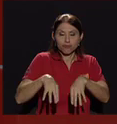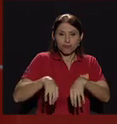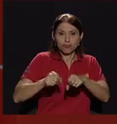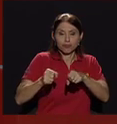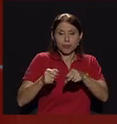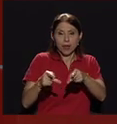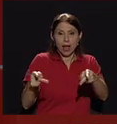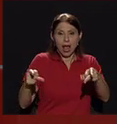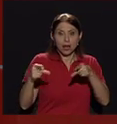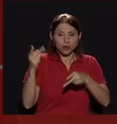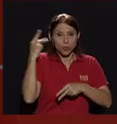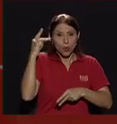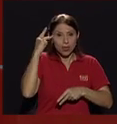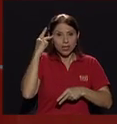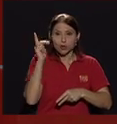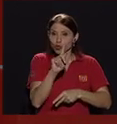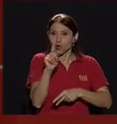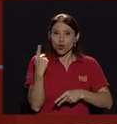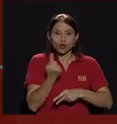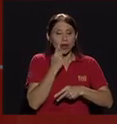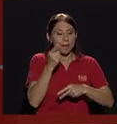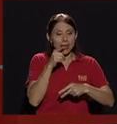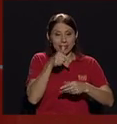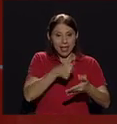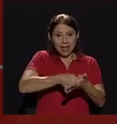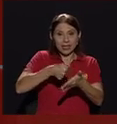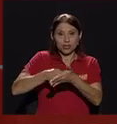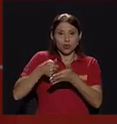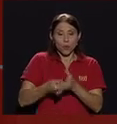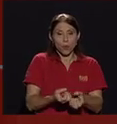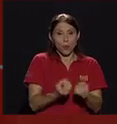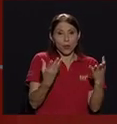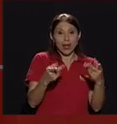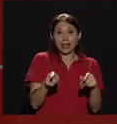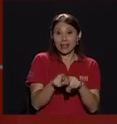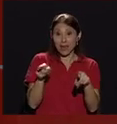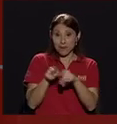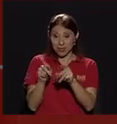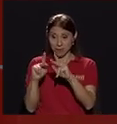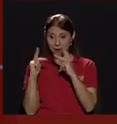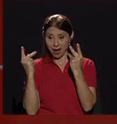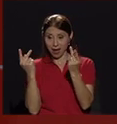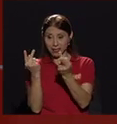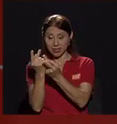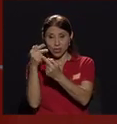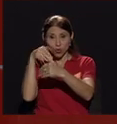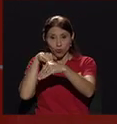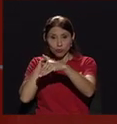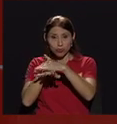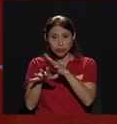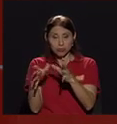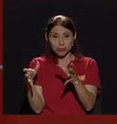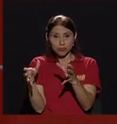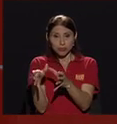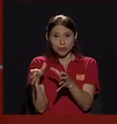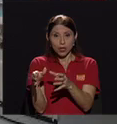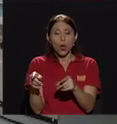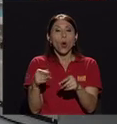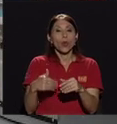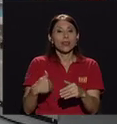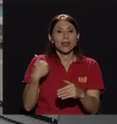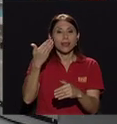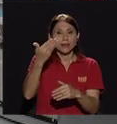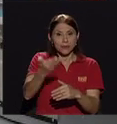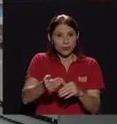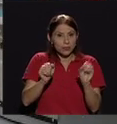popular, sino en los internos del partido, ¿verdad? En el caso costarricense, que es una participación partidaria, o después en el